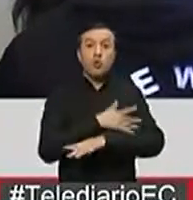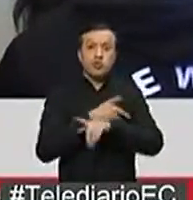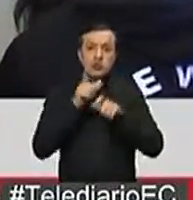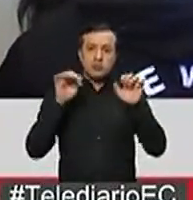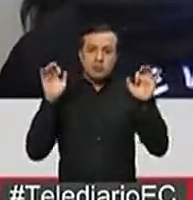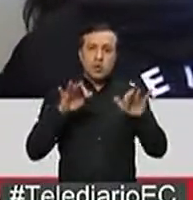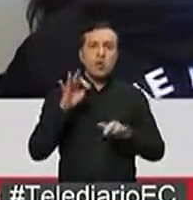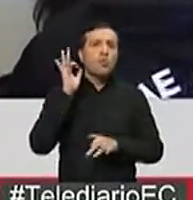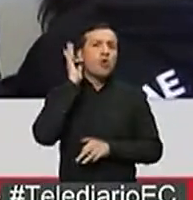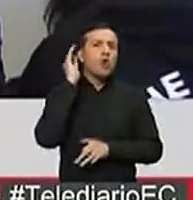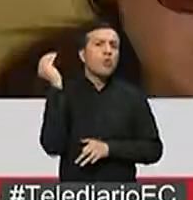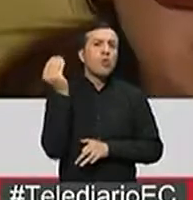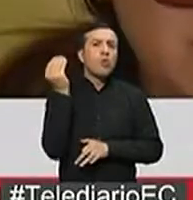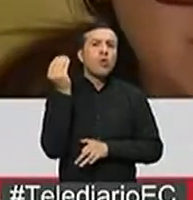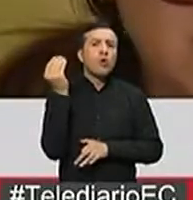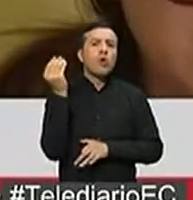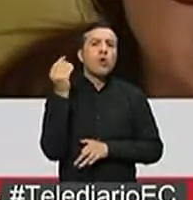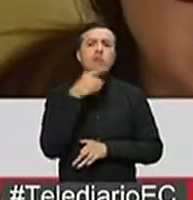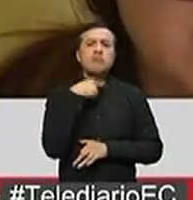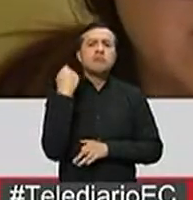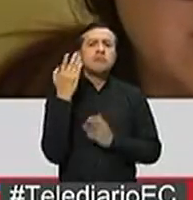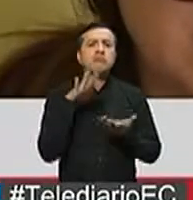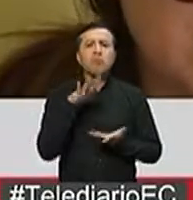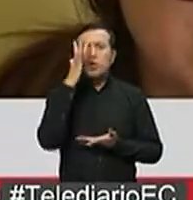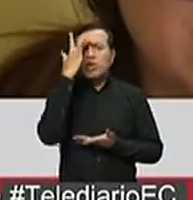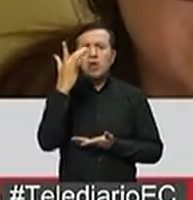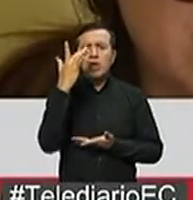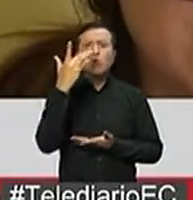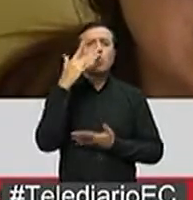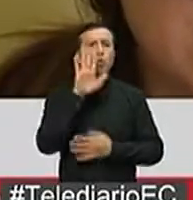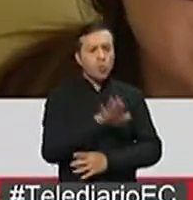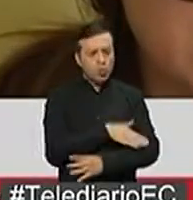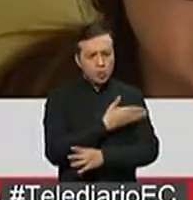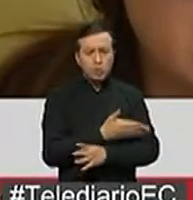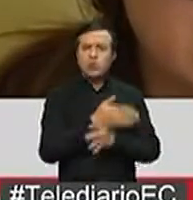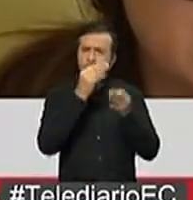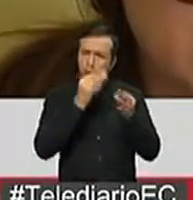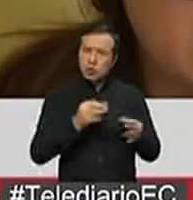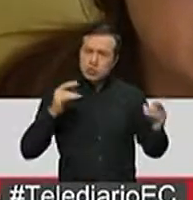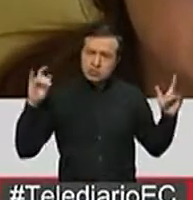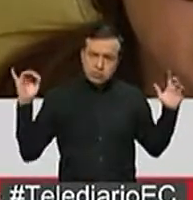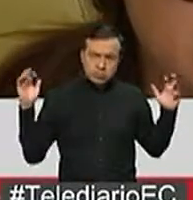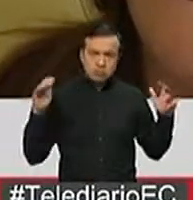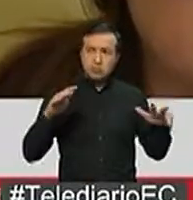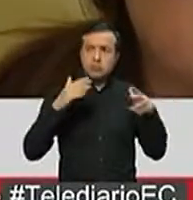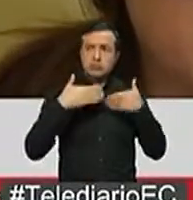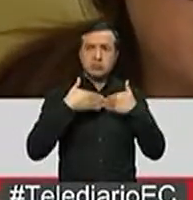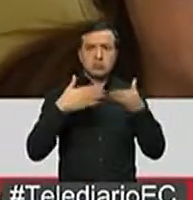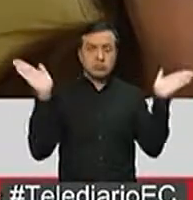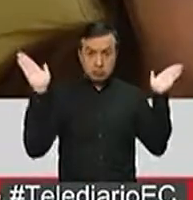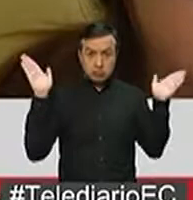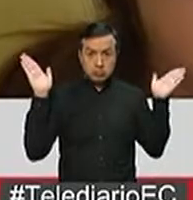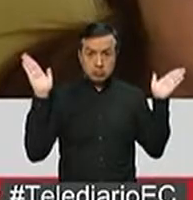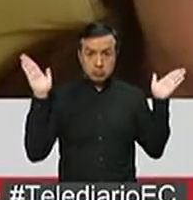la joven murió asfixiada. El momento en que ingresó un grupo musical, abrieron las puertas, y en ese